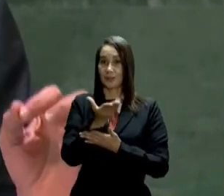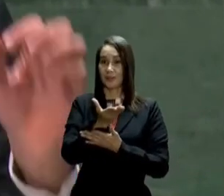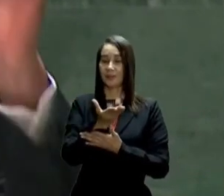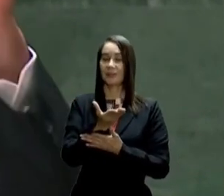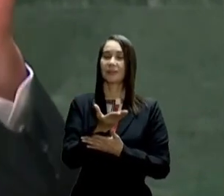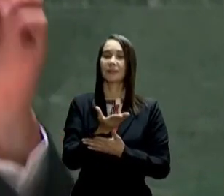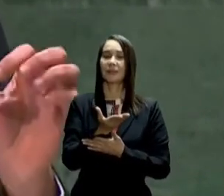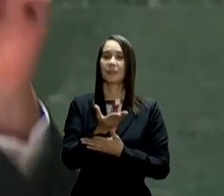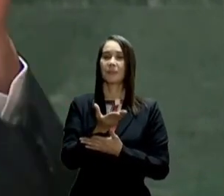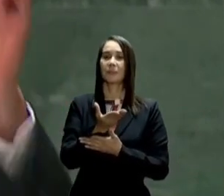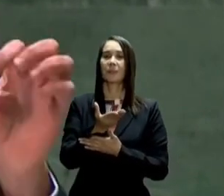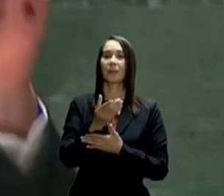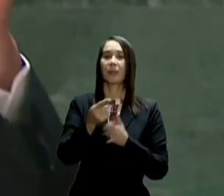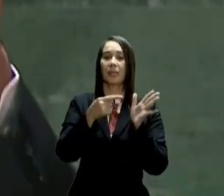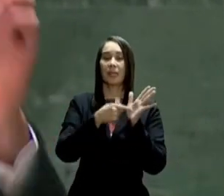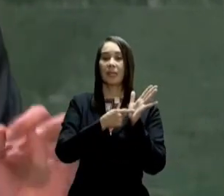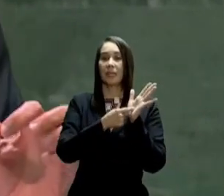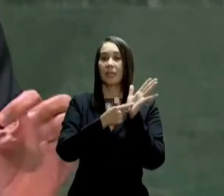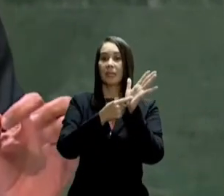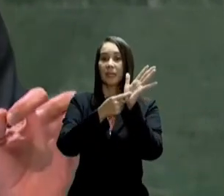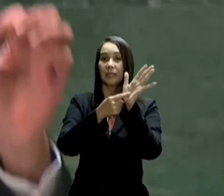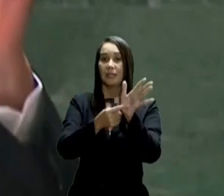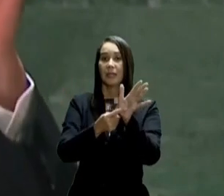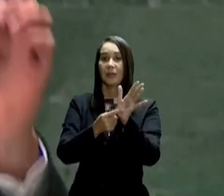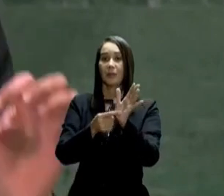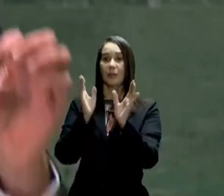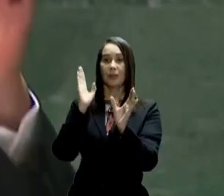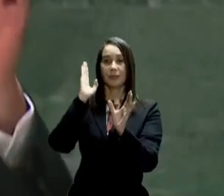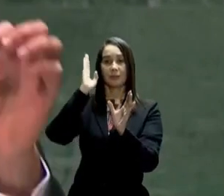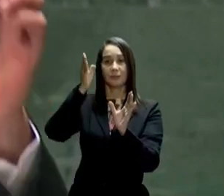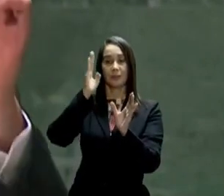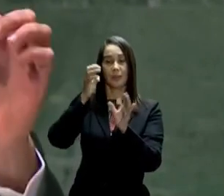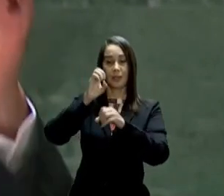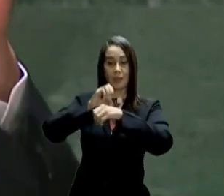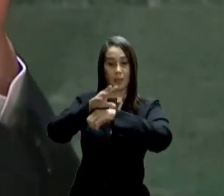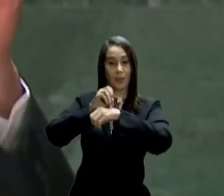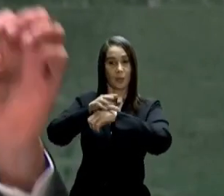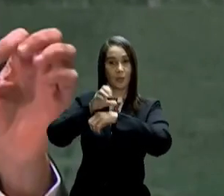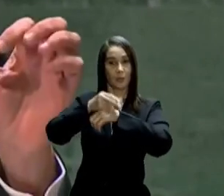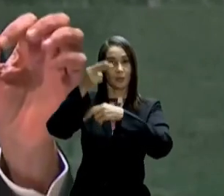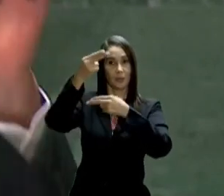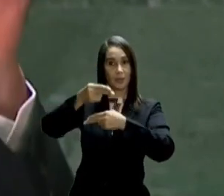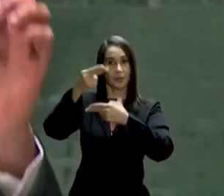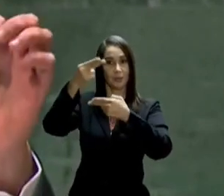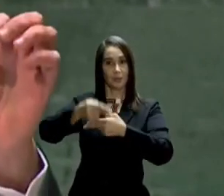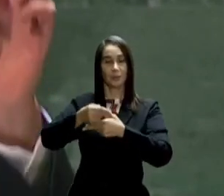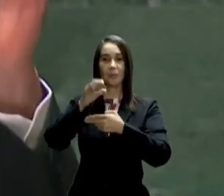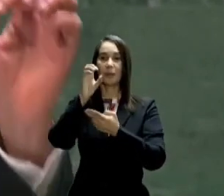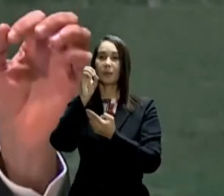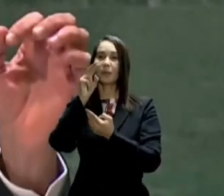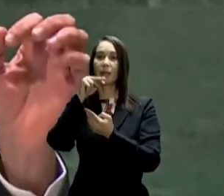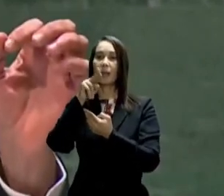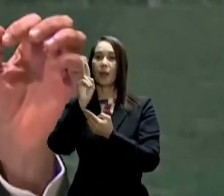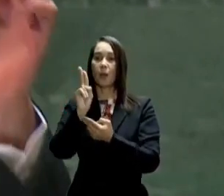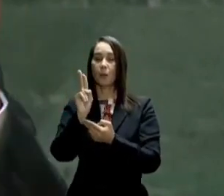Asamblea la candidatura de República Dominicana al Consejo de Derechos Humanos de la ONU para el periodo